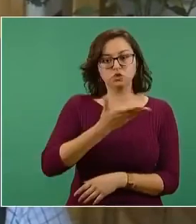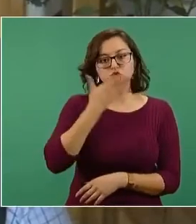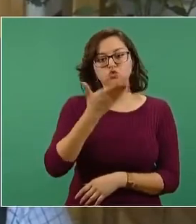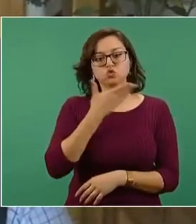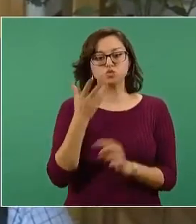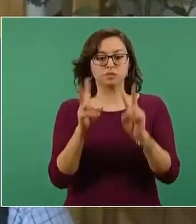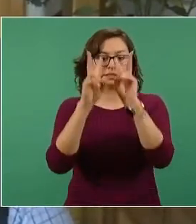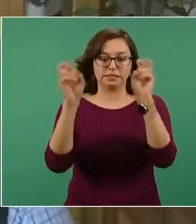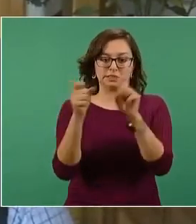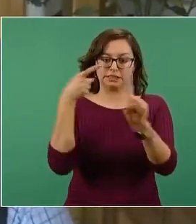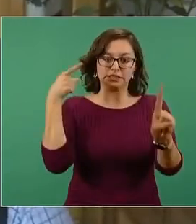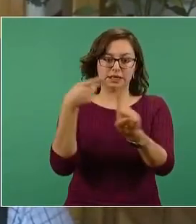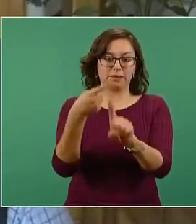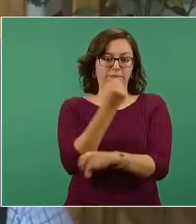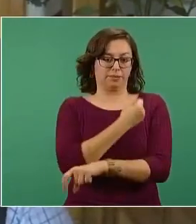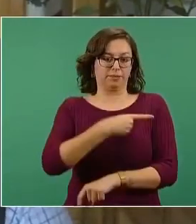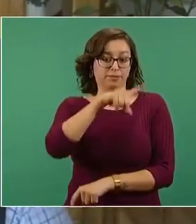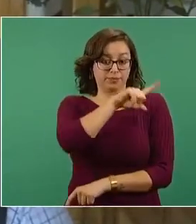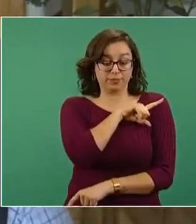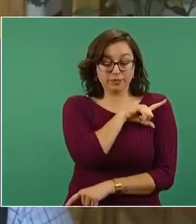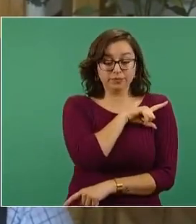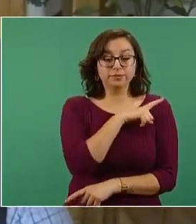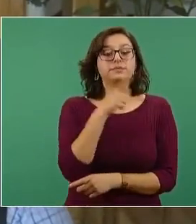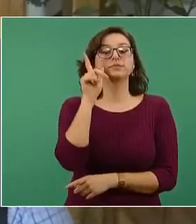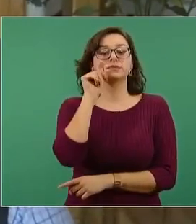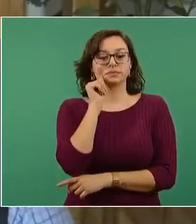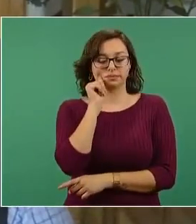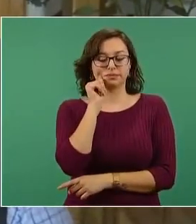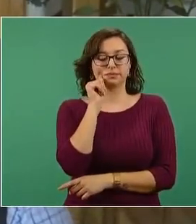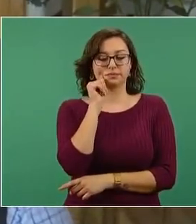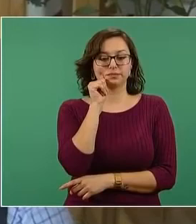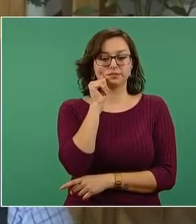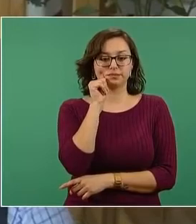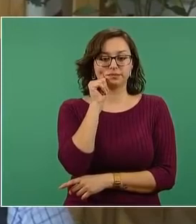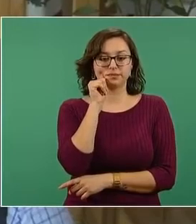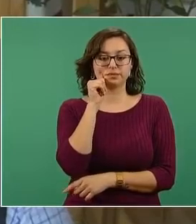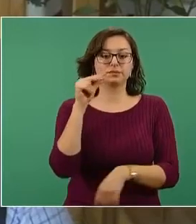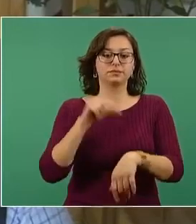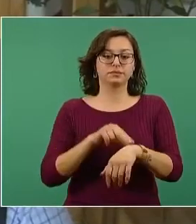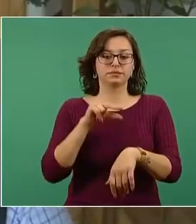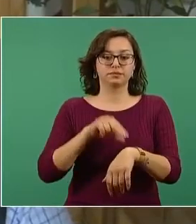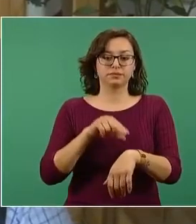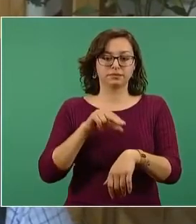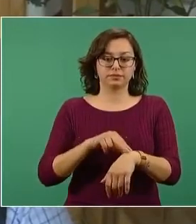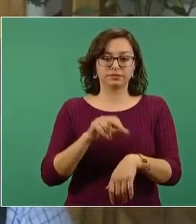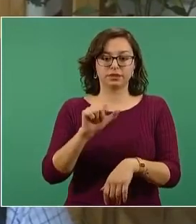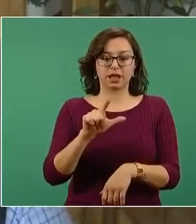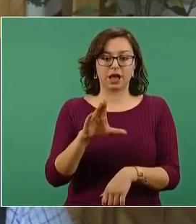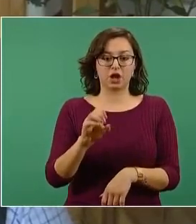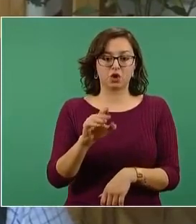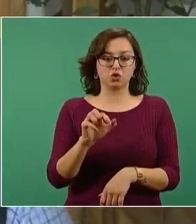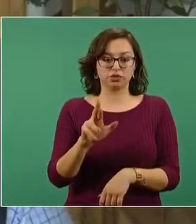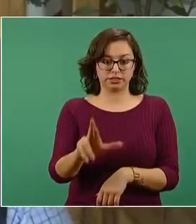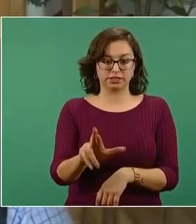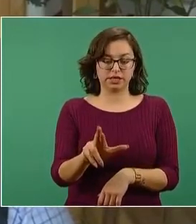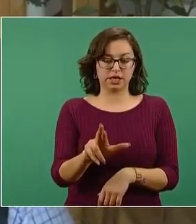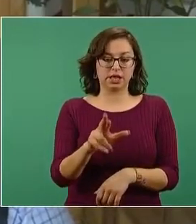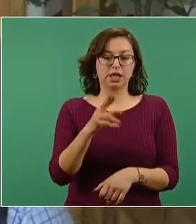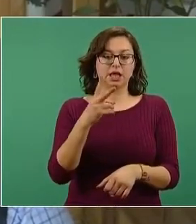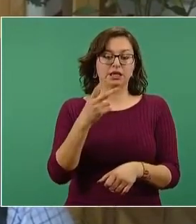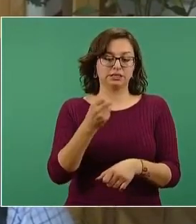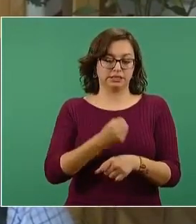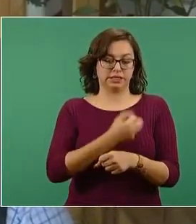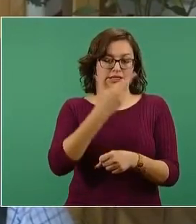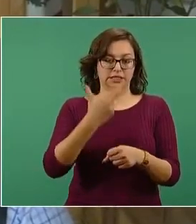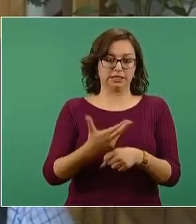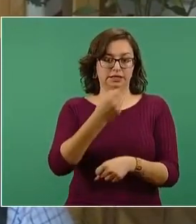el pulso de la salud, y estará tanto el doctor Jorge Alcocer Valera, nuestro secretario